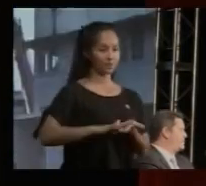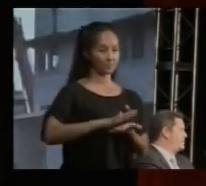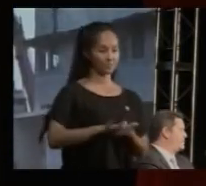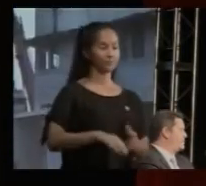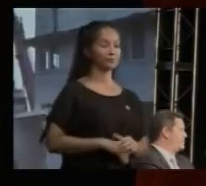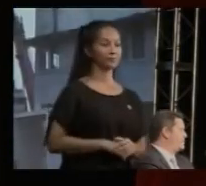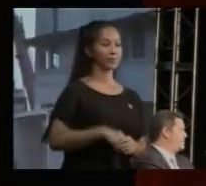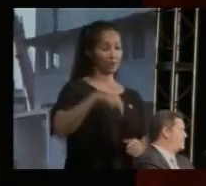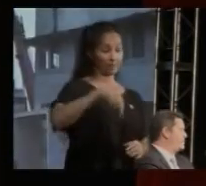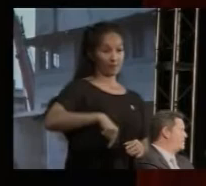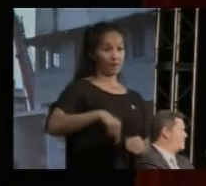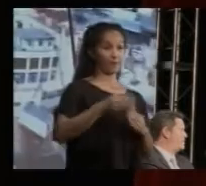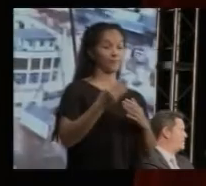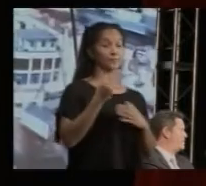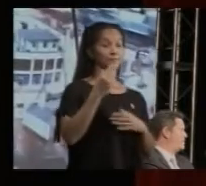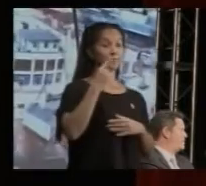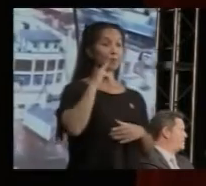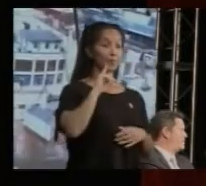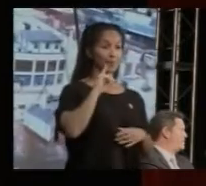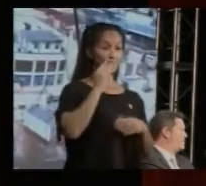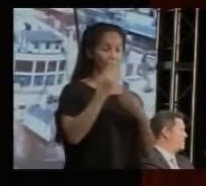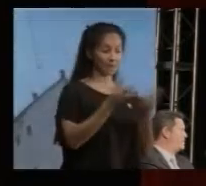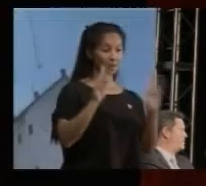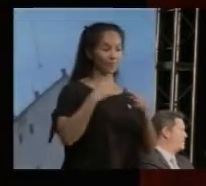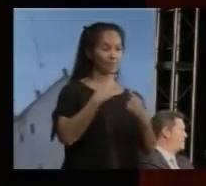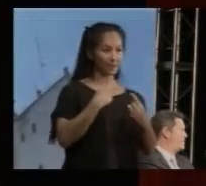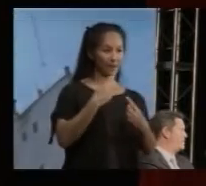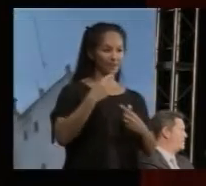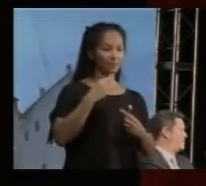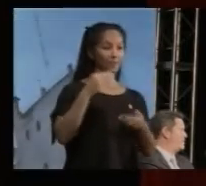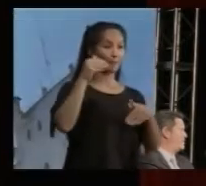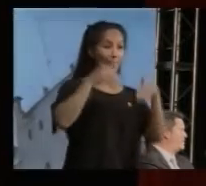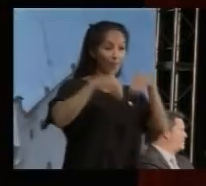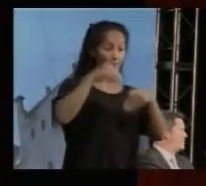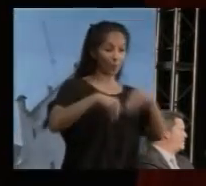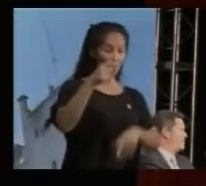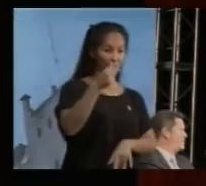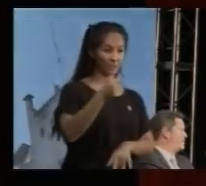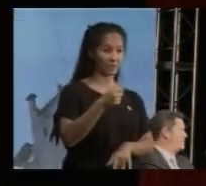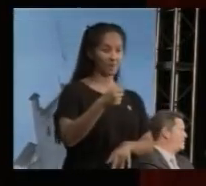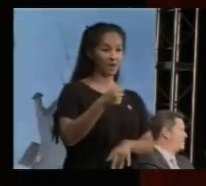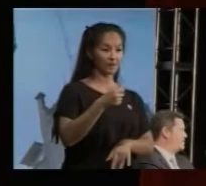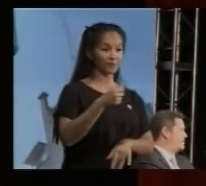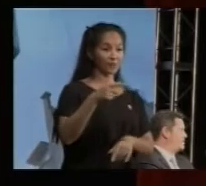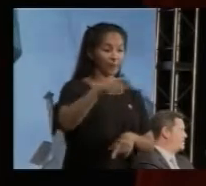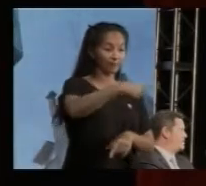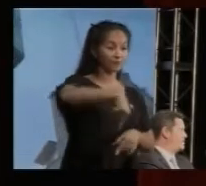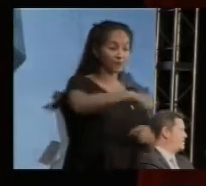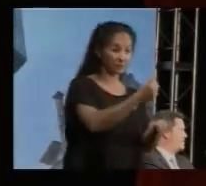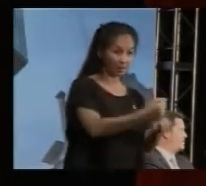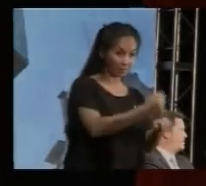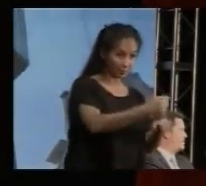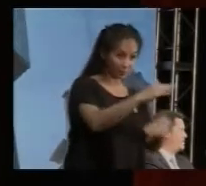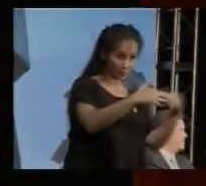Consejo Deliberante, hablando de temas viales, también votó un financiamiento que entre esas obras vamos